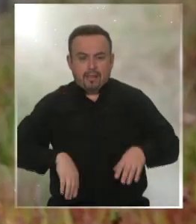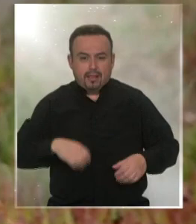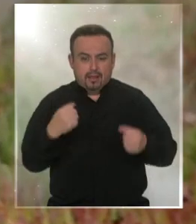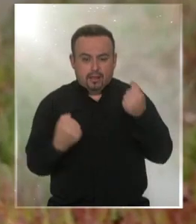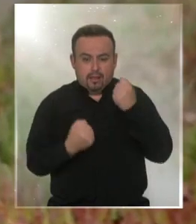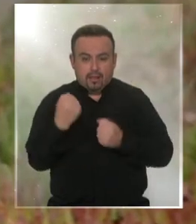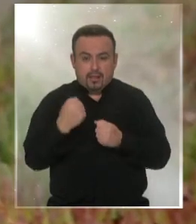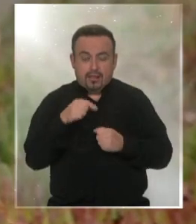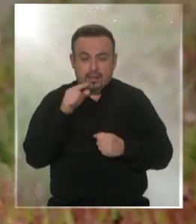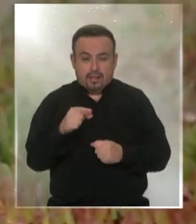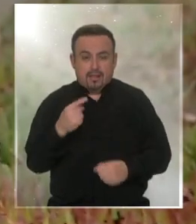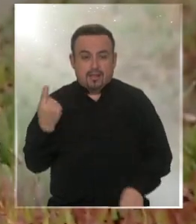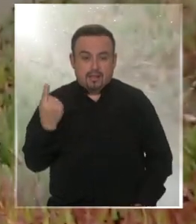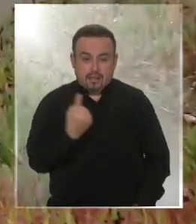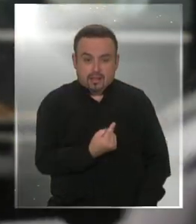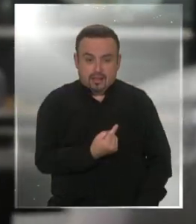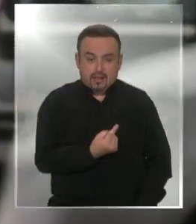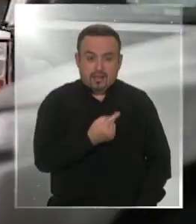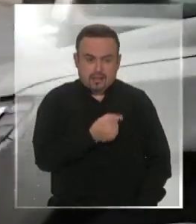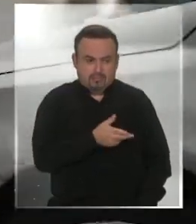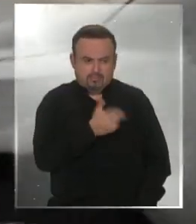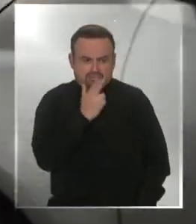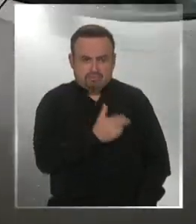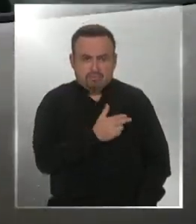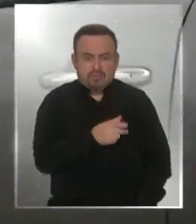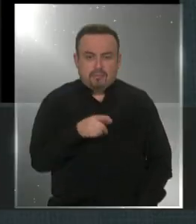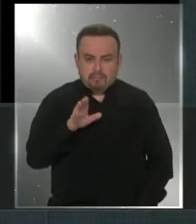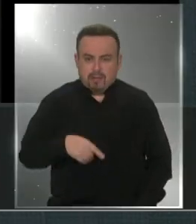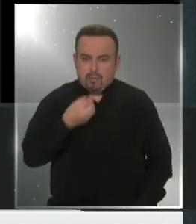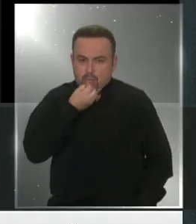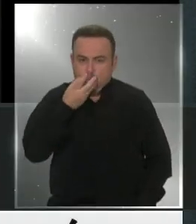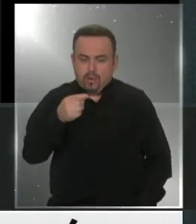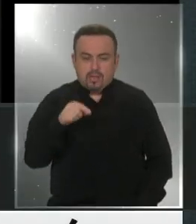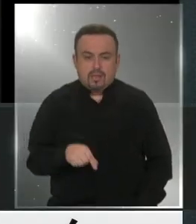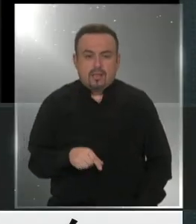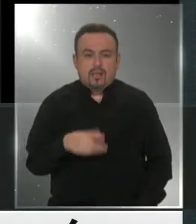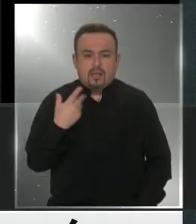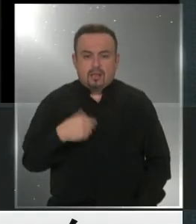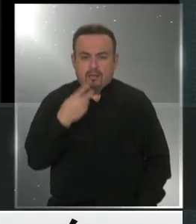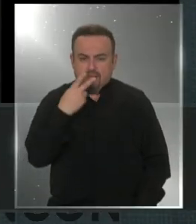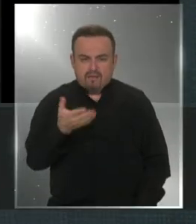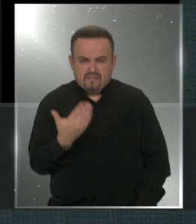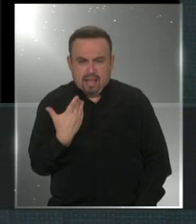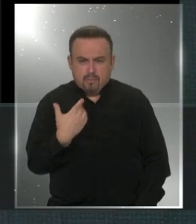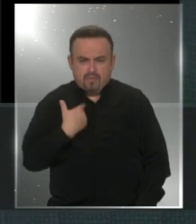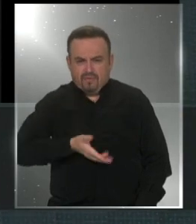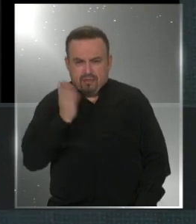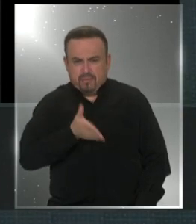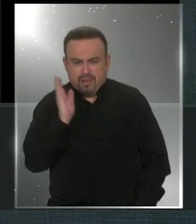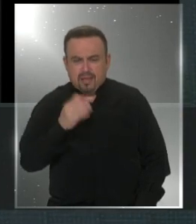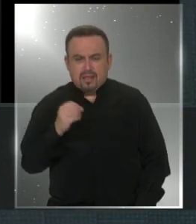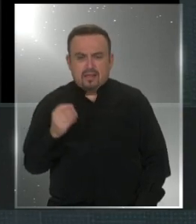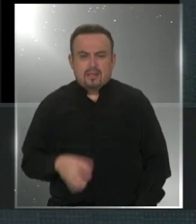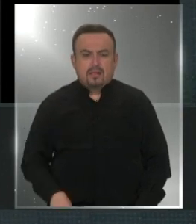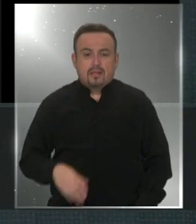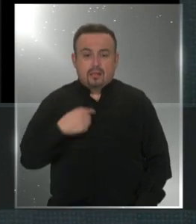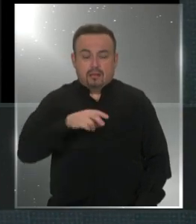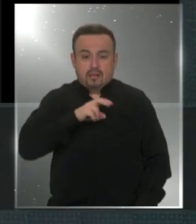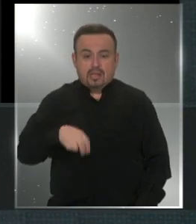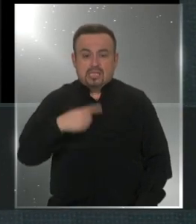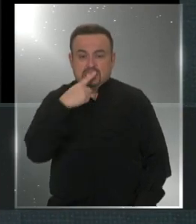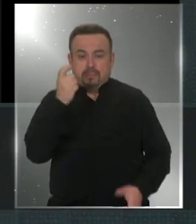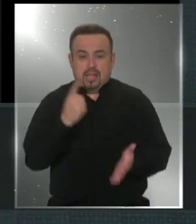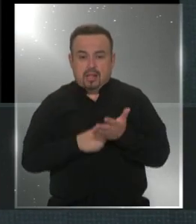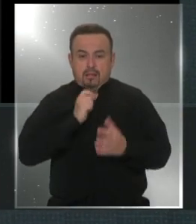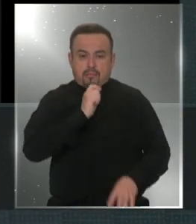conductor del auto que lo trasladó a cometer el crimen. En eso lo vi que venía agitado y me decía, vamos, vamos, arranque, parce. Cuando se bajó me pasó 100